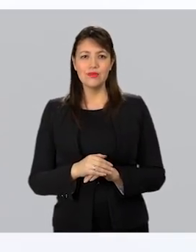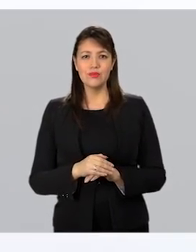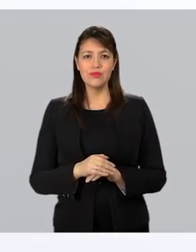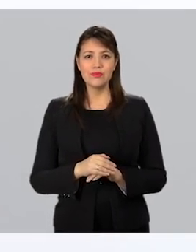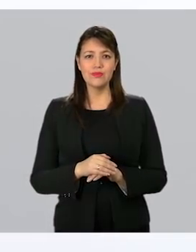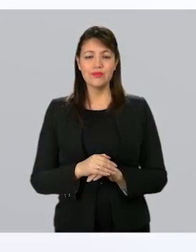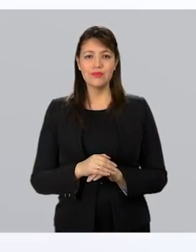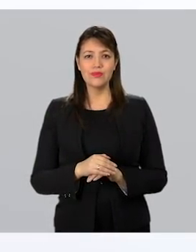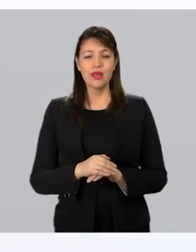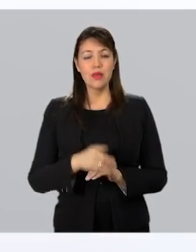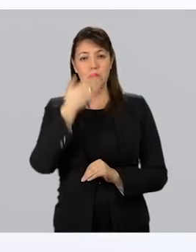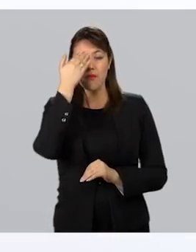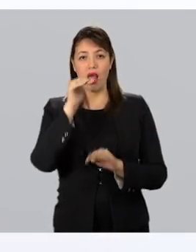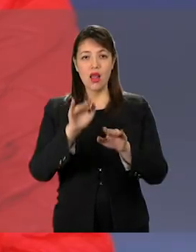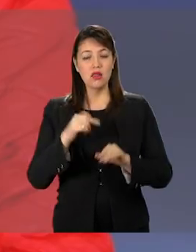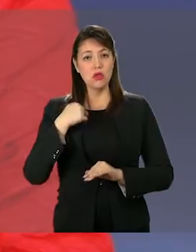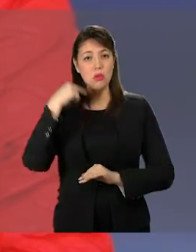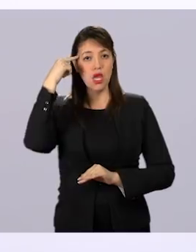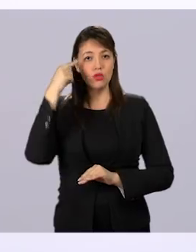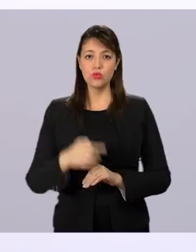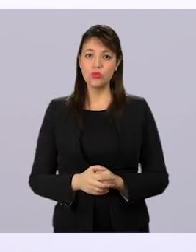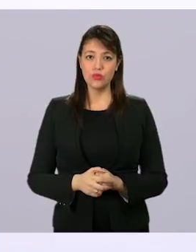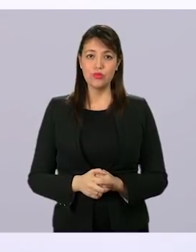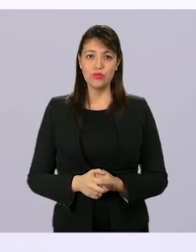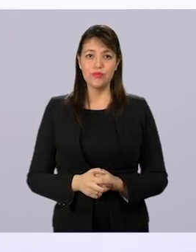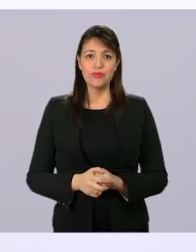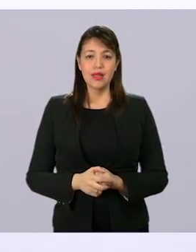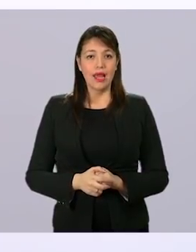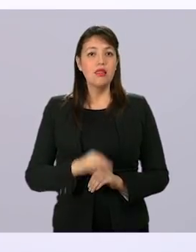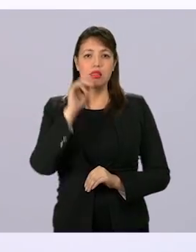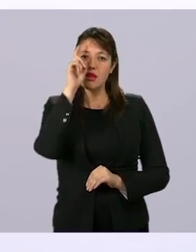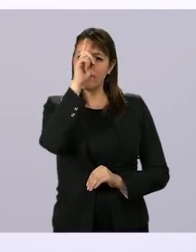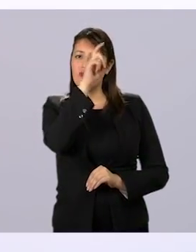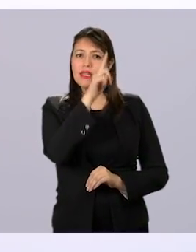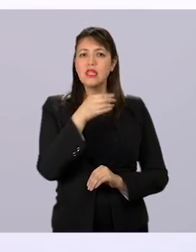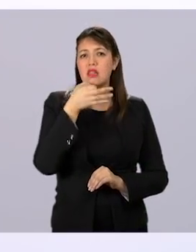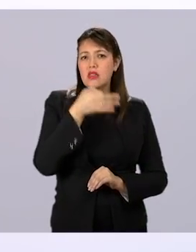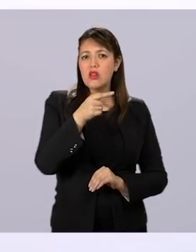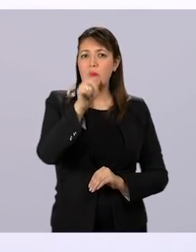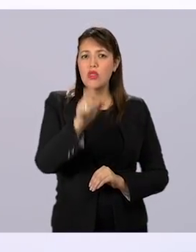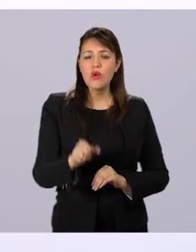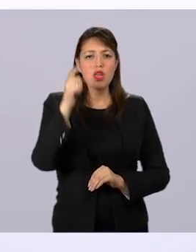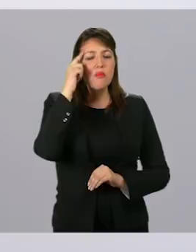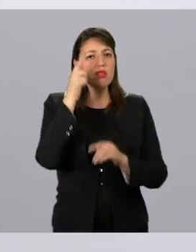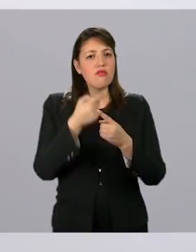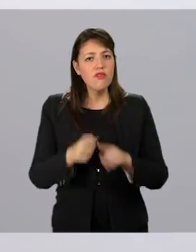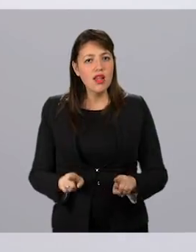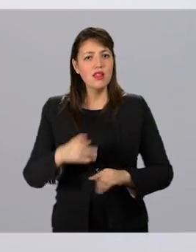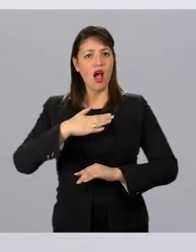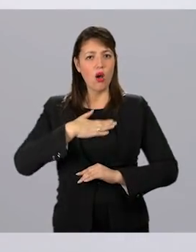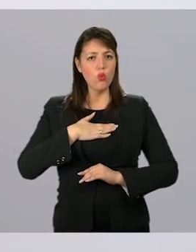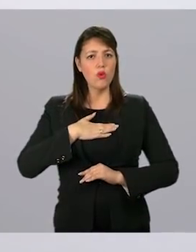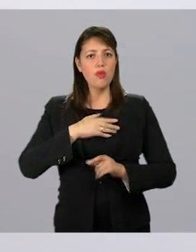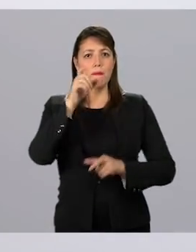como mal escritas, yo creo. Es duro referirse a alguien como que no piensa como tú. Las personas